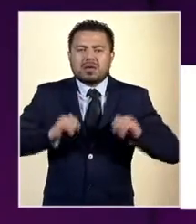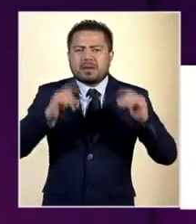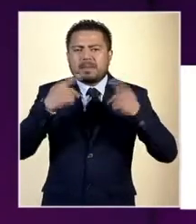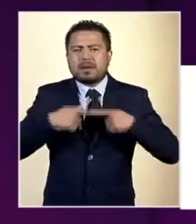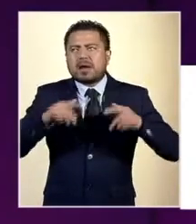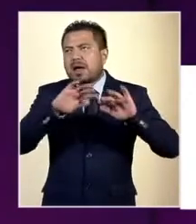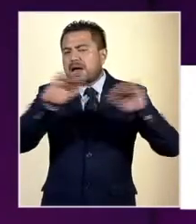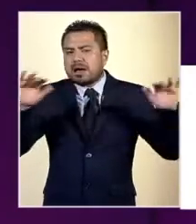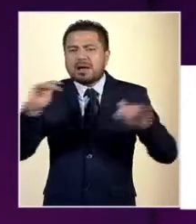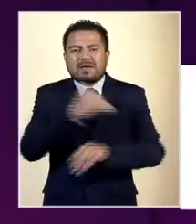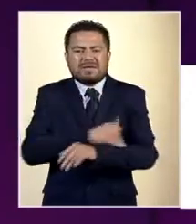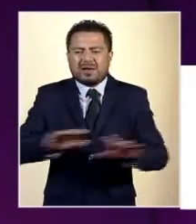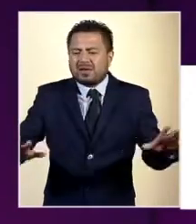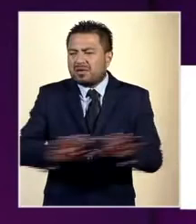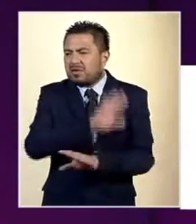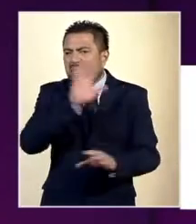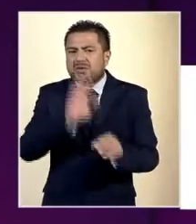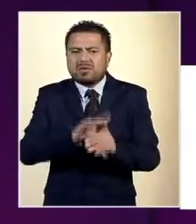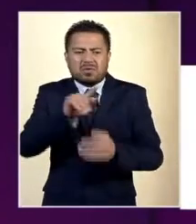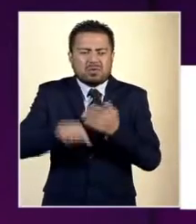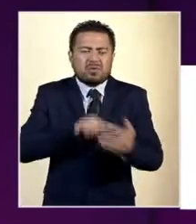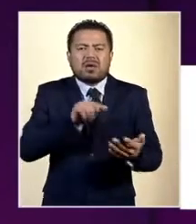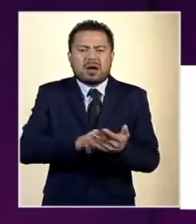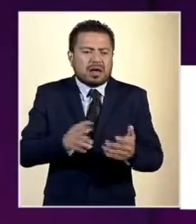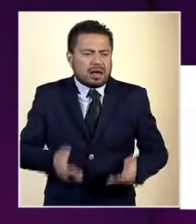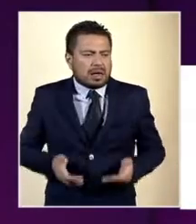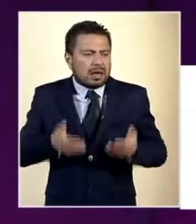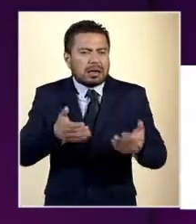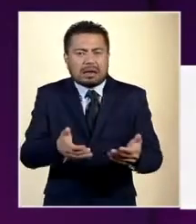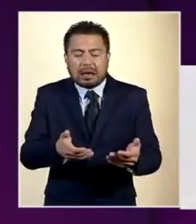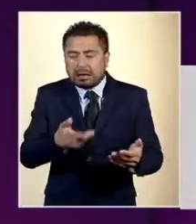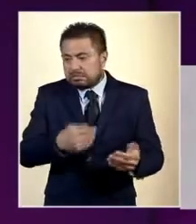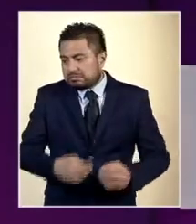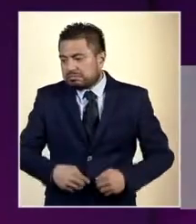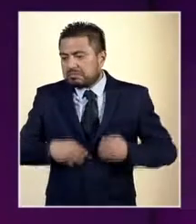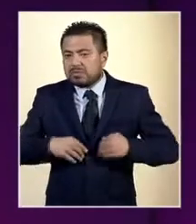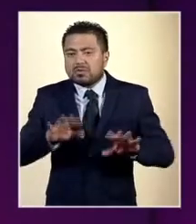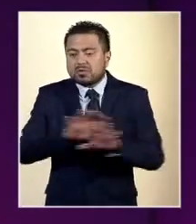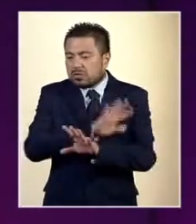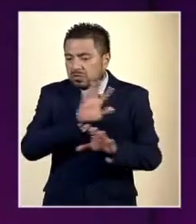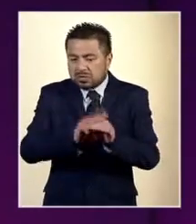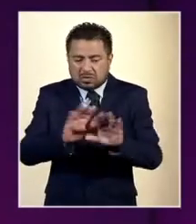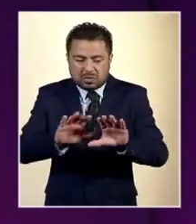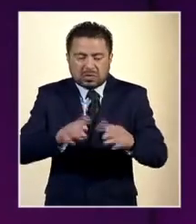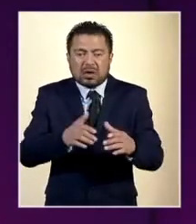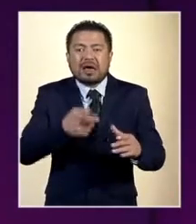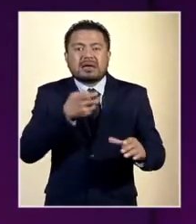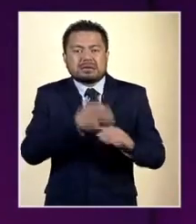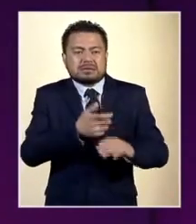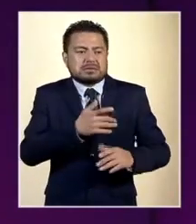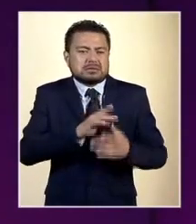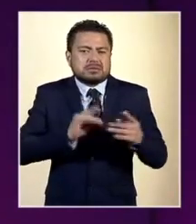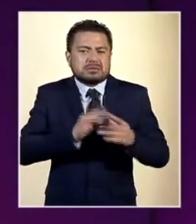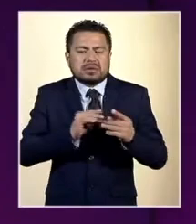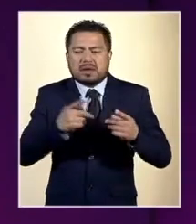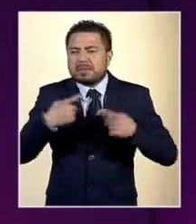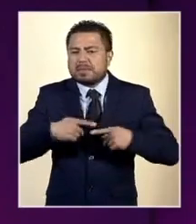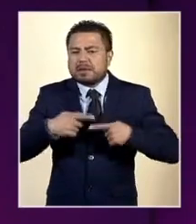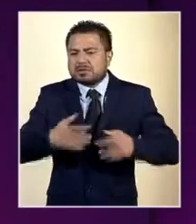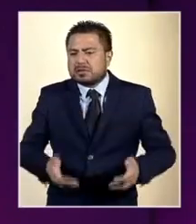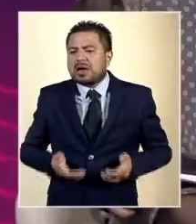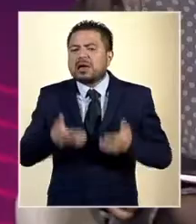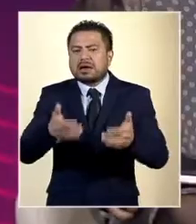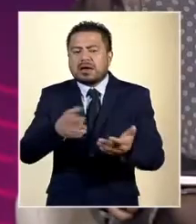mayores, familias enteras que están habitando los espacios públicos. Entonces, pues todo ese conjunto, pues por eso refiere a poblaciones